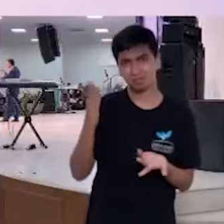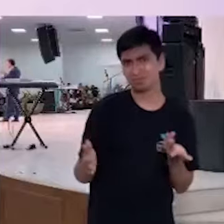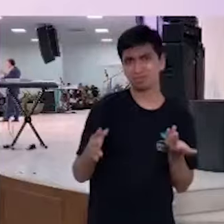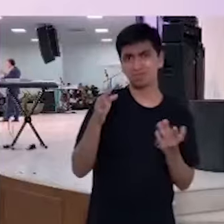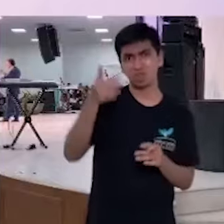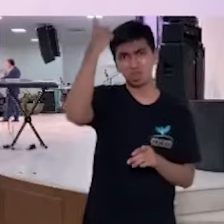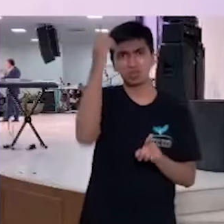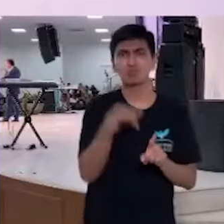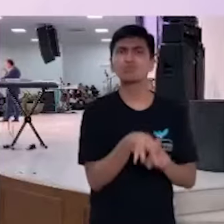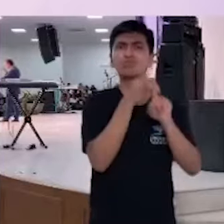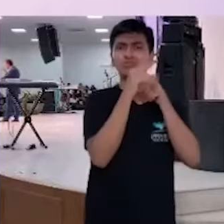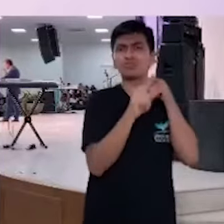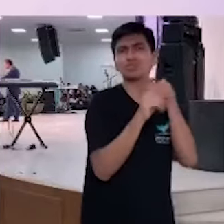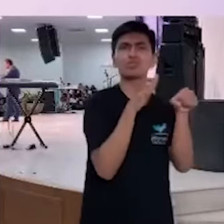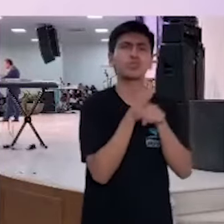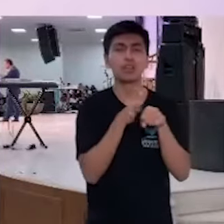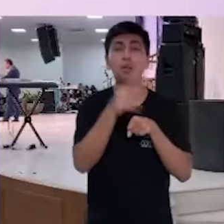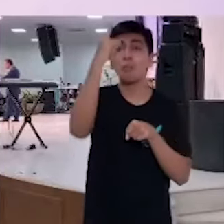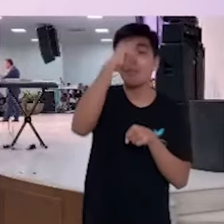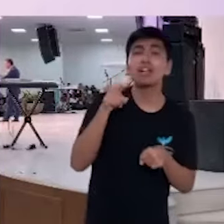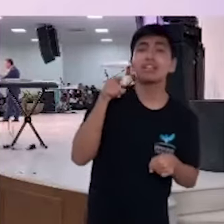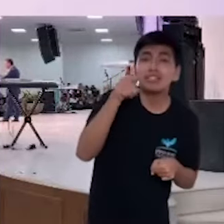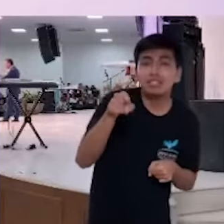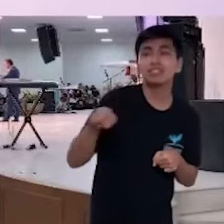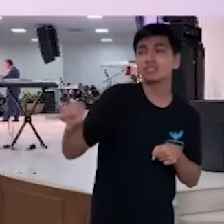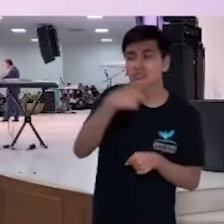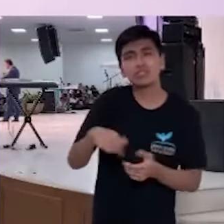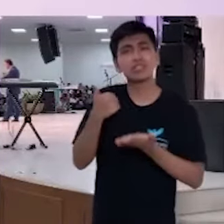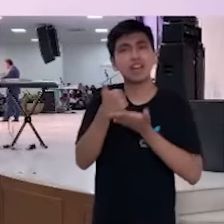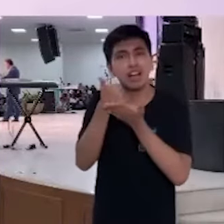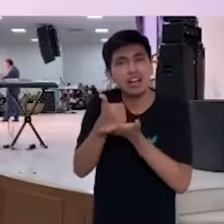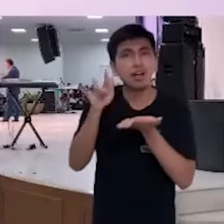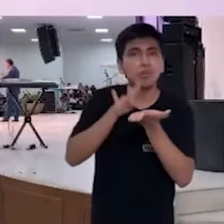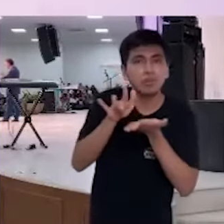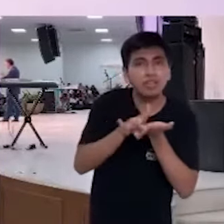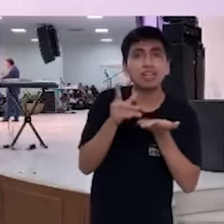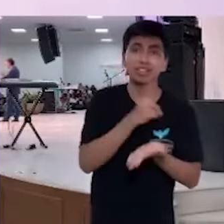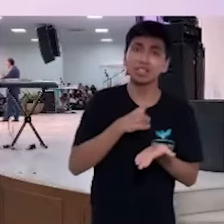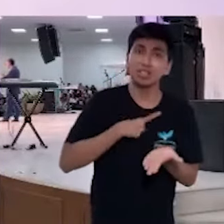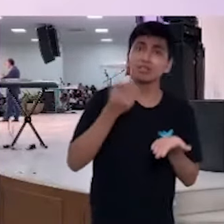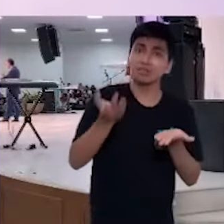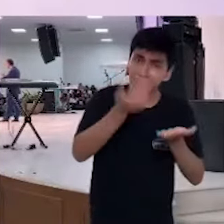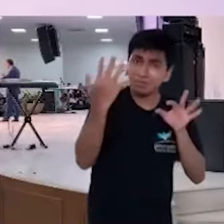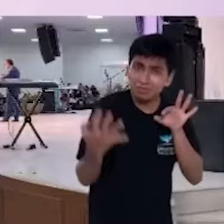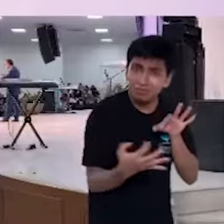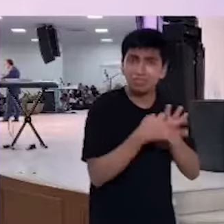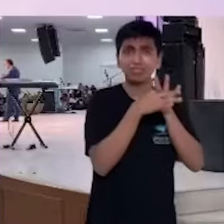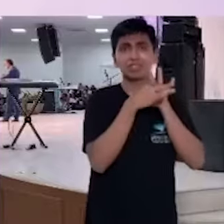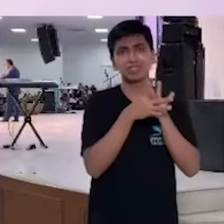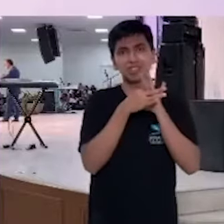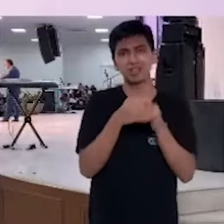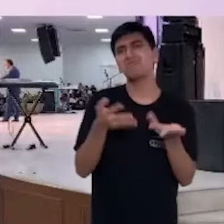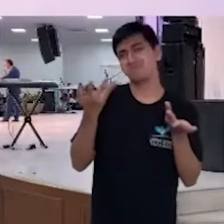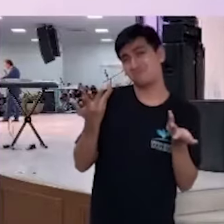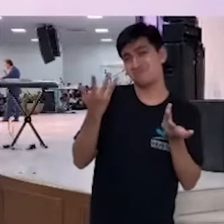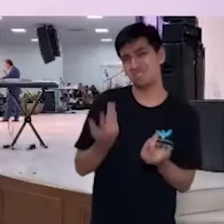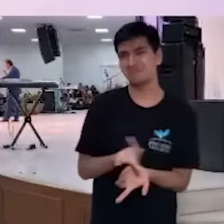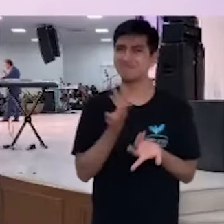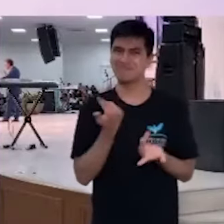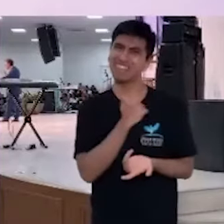el orgullo que hay en muchos pastores y líderes no les permite aceptar este principio de estar bajo autoridad, porque